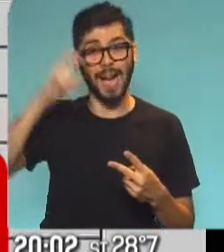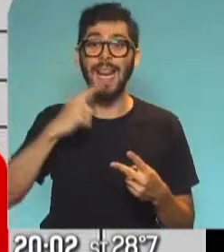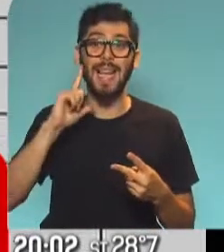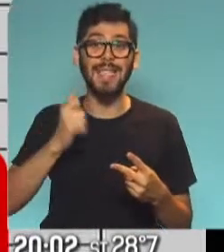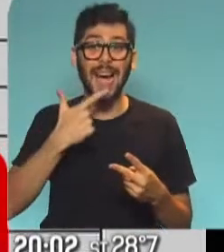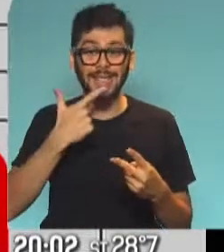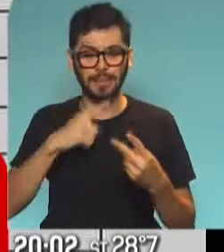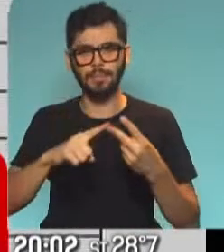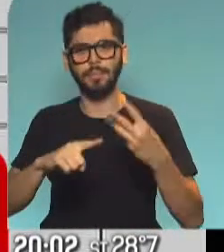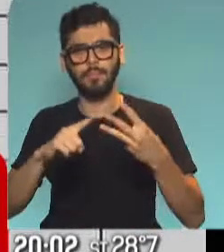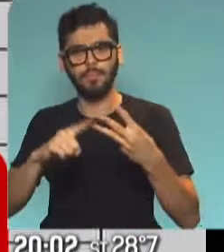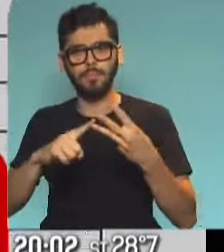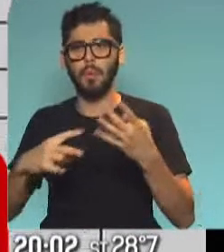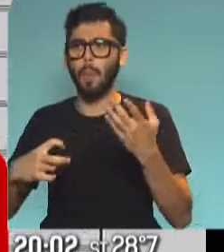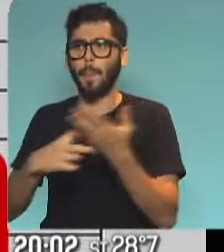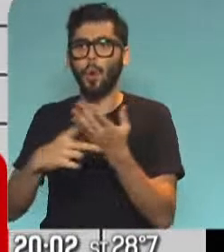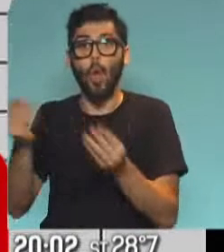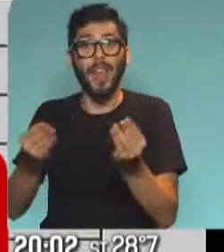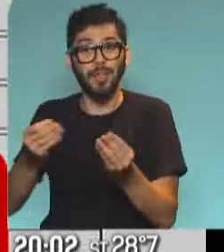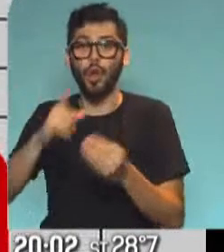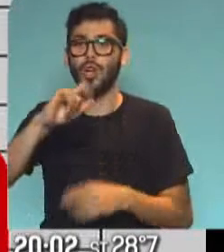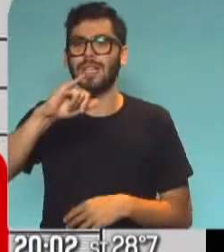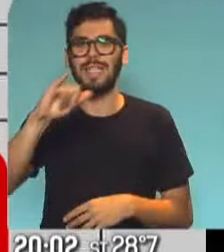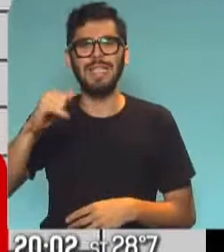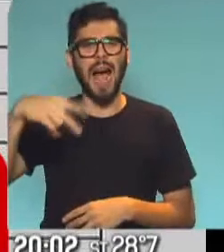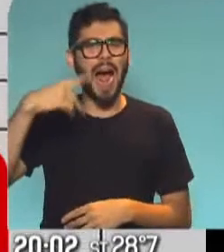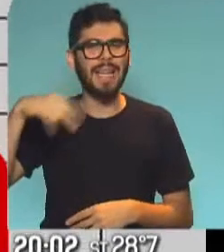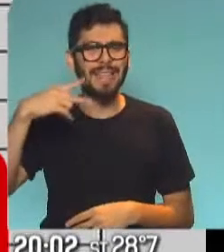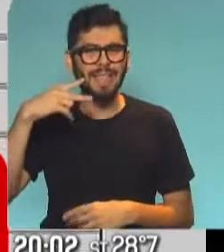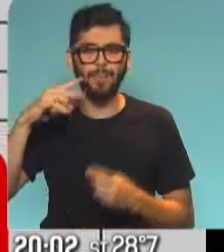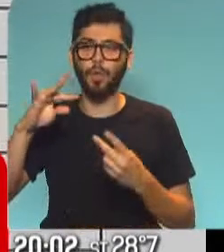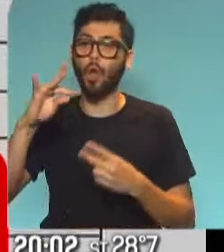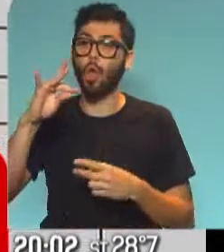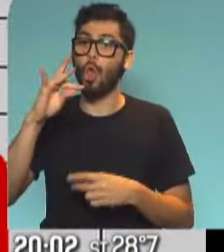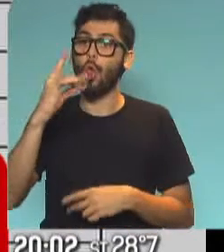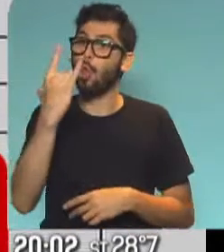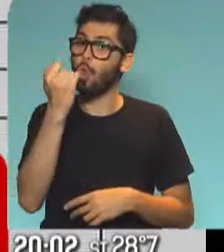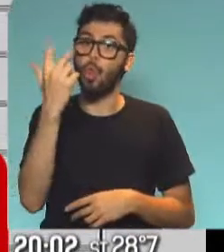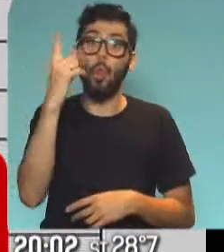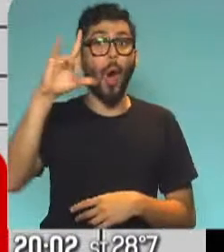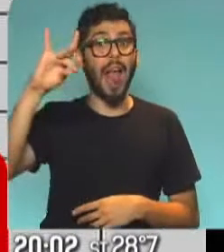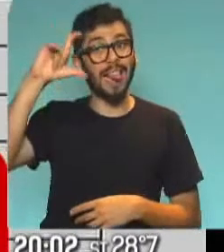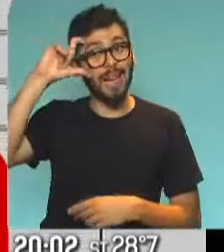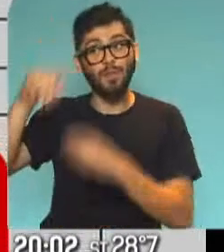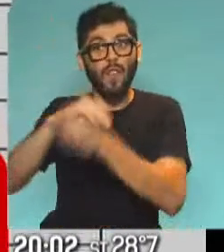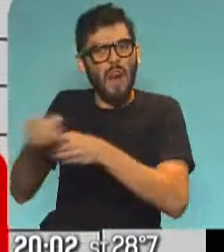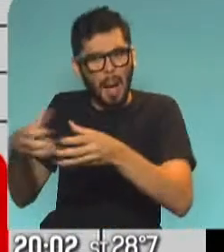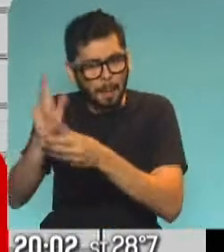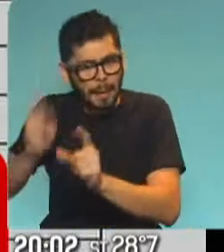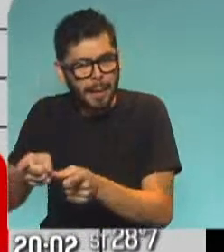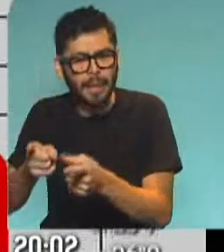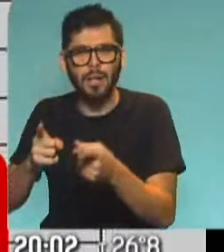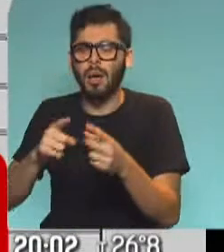también el procurador del Tesoro, Carlos Zanini, Eduardo Duhalde, su familia, otras